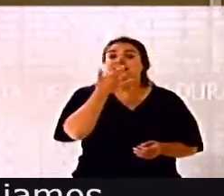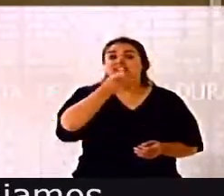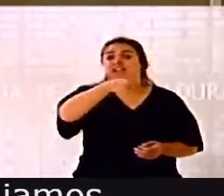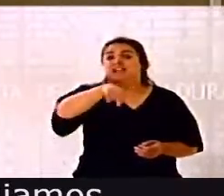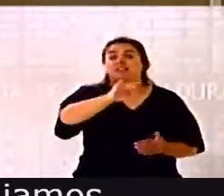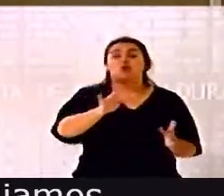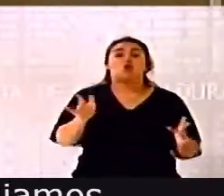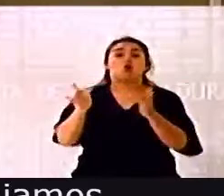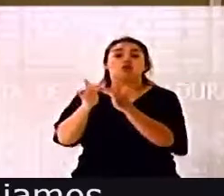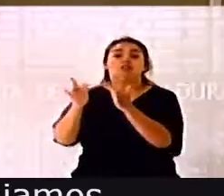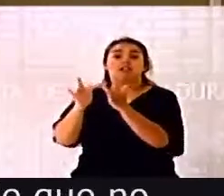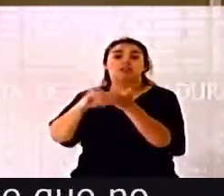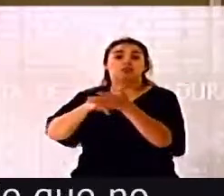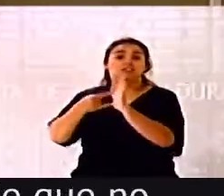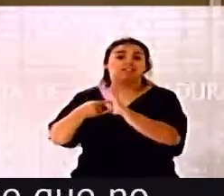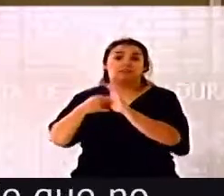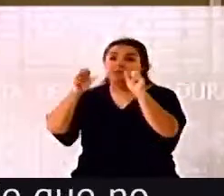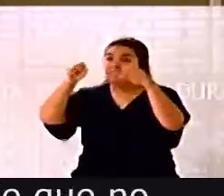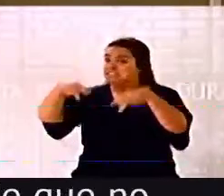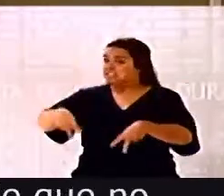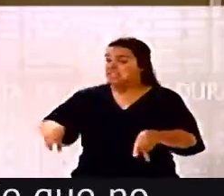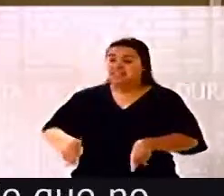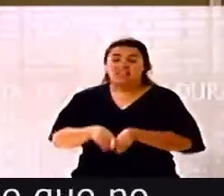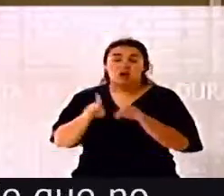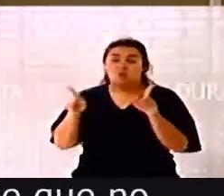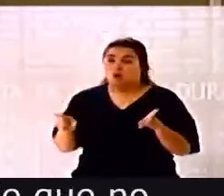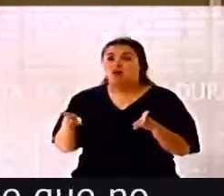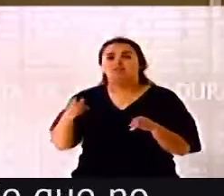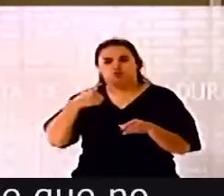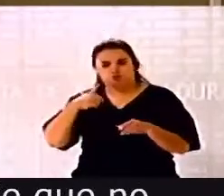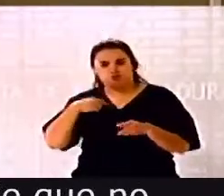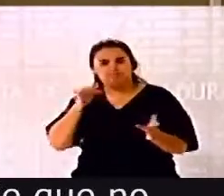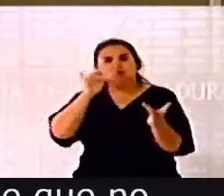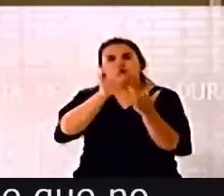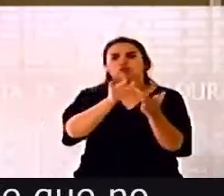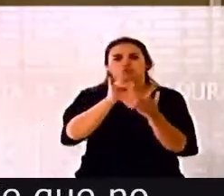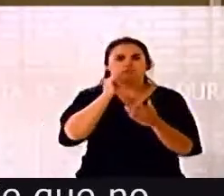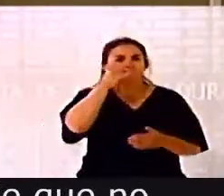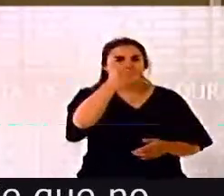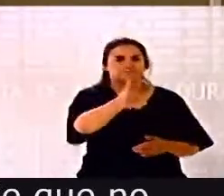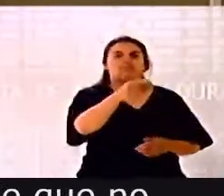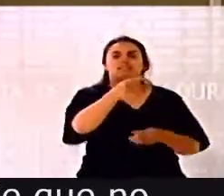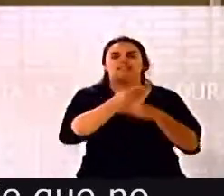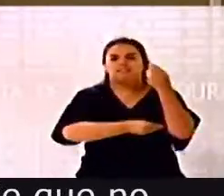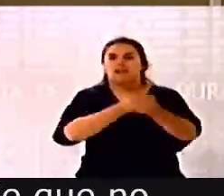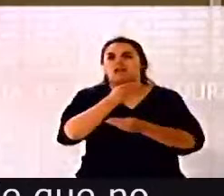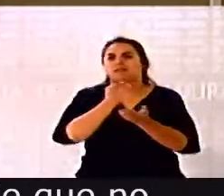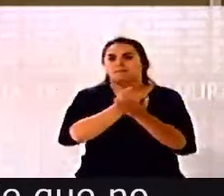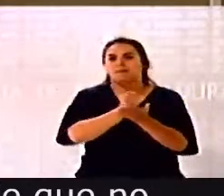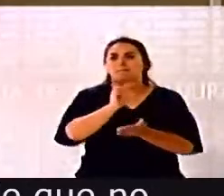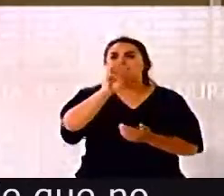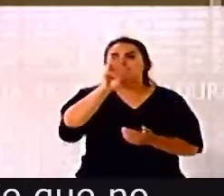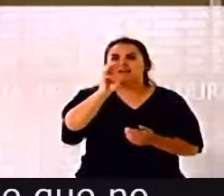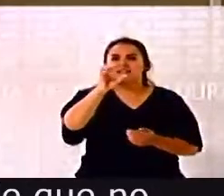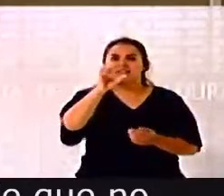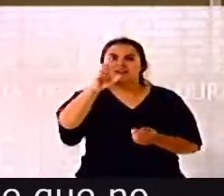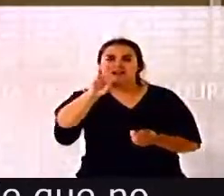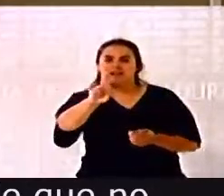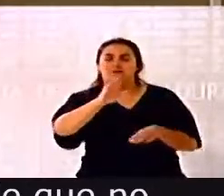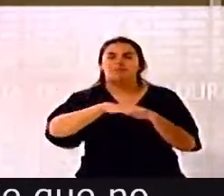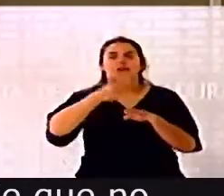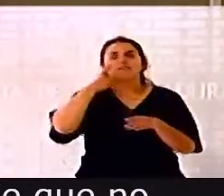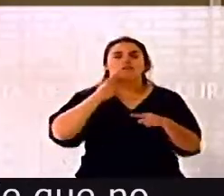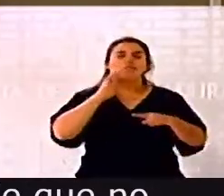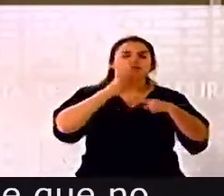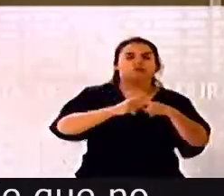sistema sanitario, sino al revés, que nosotros hayamos contactado con ellos, se les realizase una prueba PCR para ver si eran